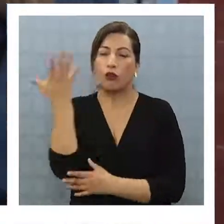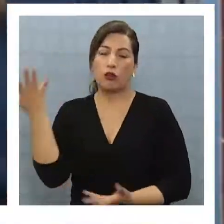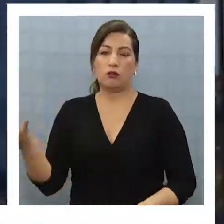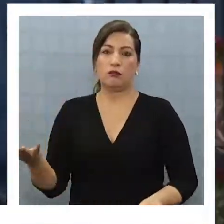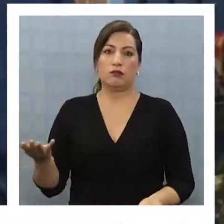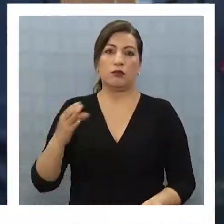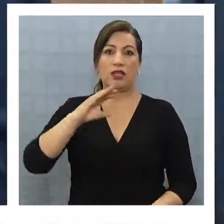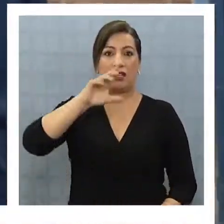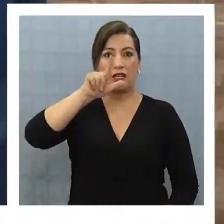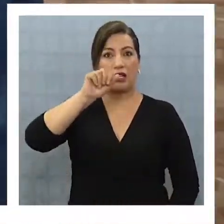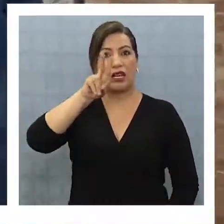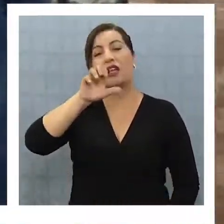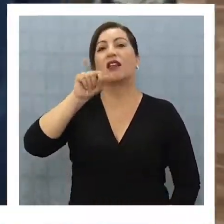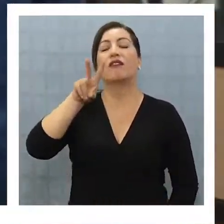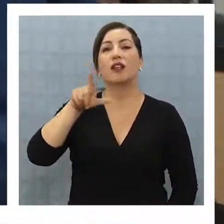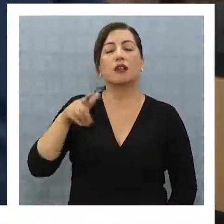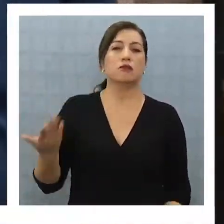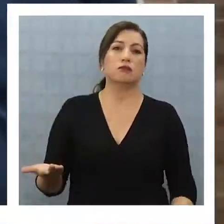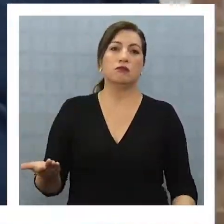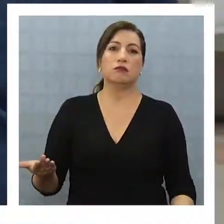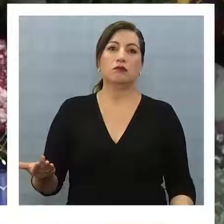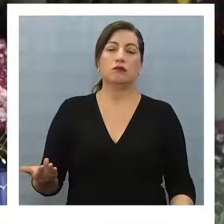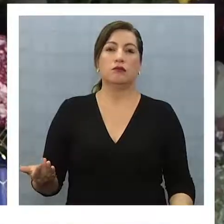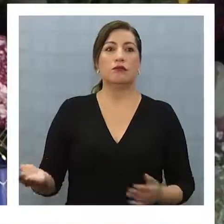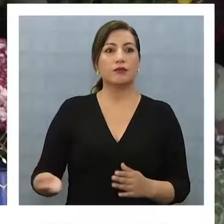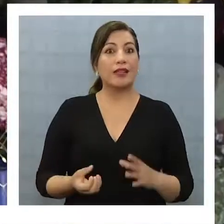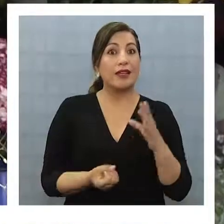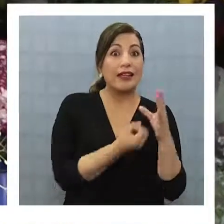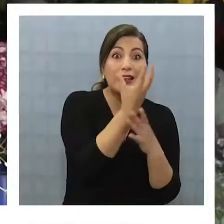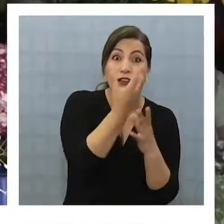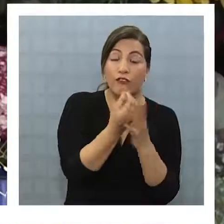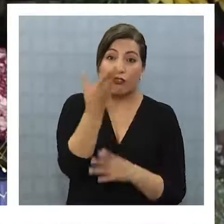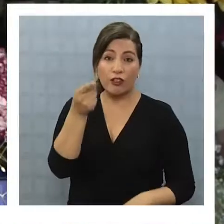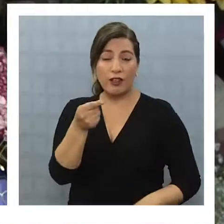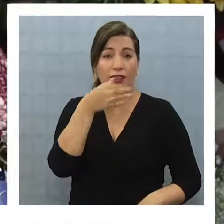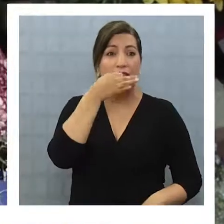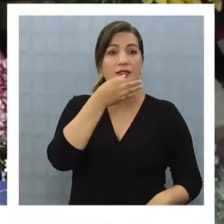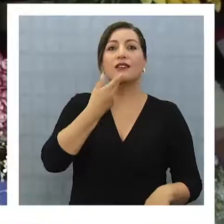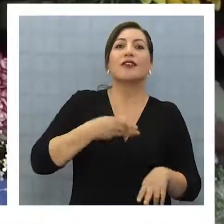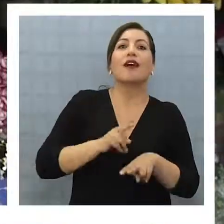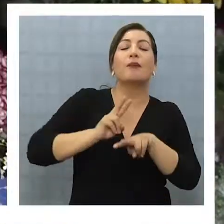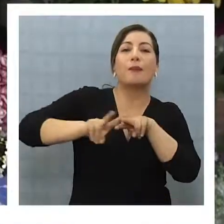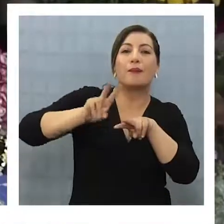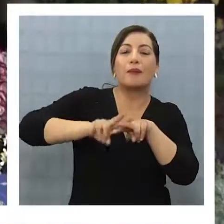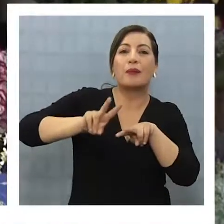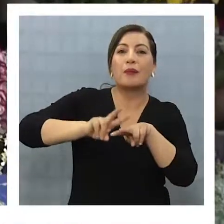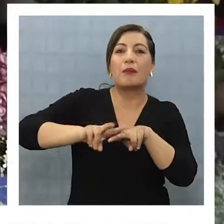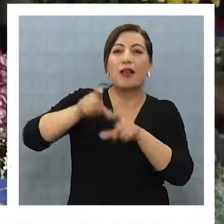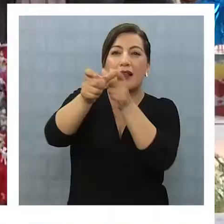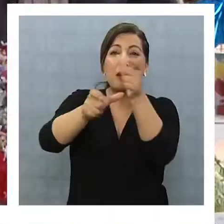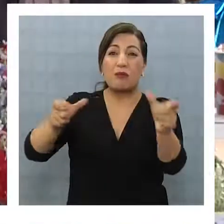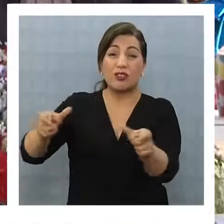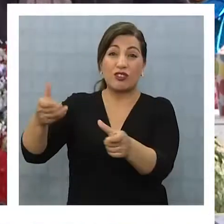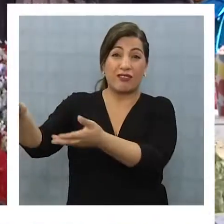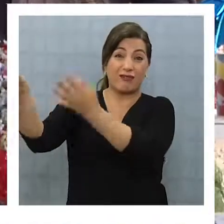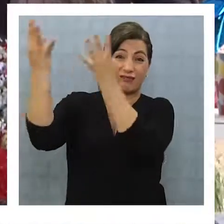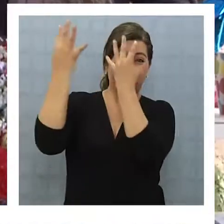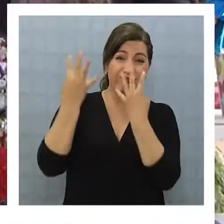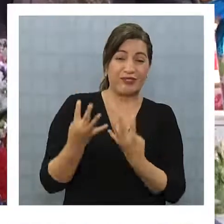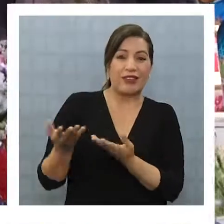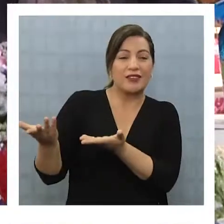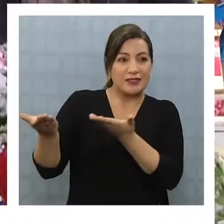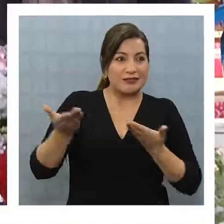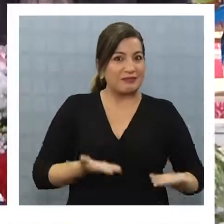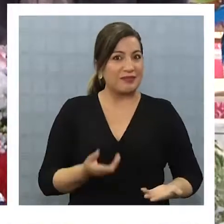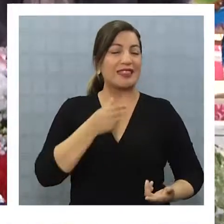Por lo menos las rosas están a lo que igual, pero... Las florerías, en tanto, ya se preparan para recibir a los cientos de deudos que se